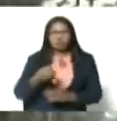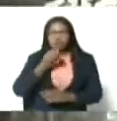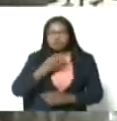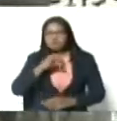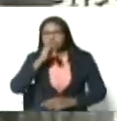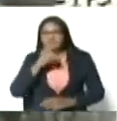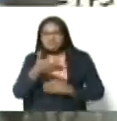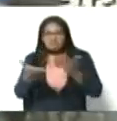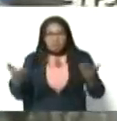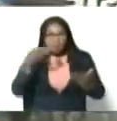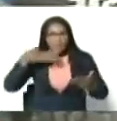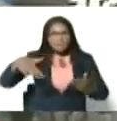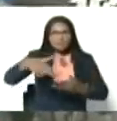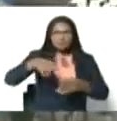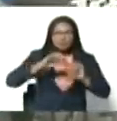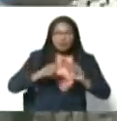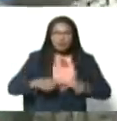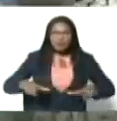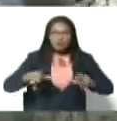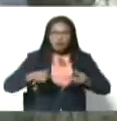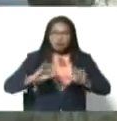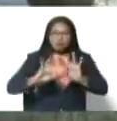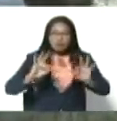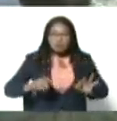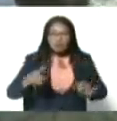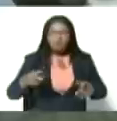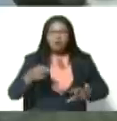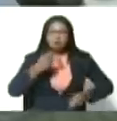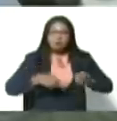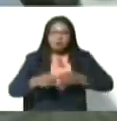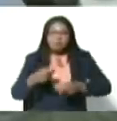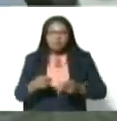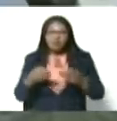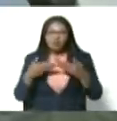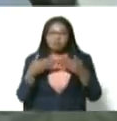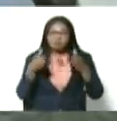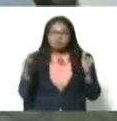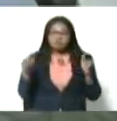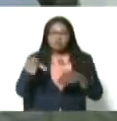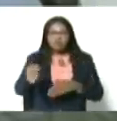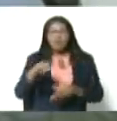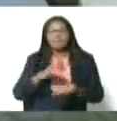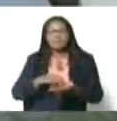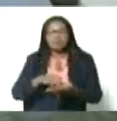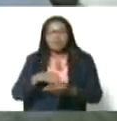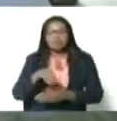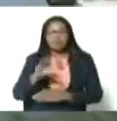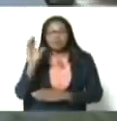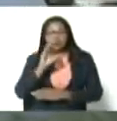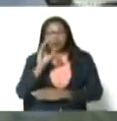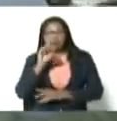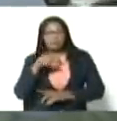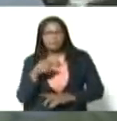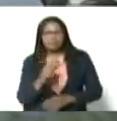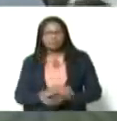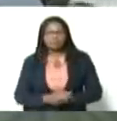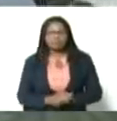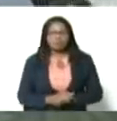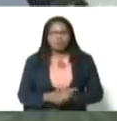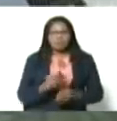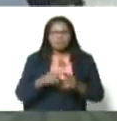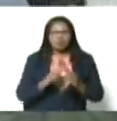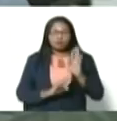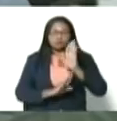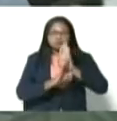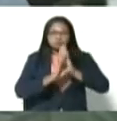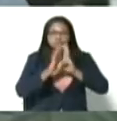pueblo venezolano, como es esta tienda del transportista que hoy se inaugura acá en el estado Miranda, en Caracas, pero que también va a tener un desarrollo